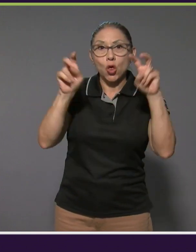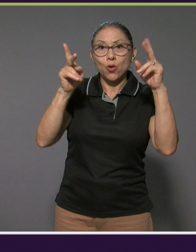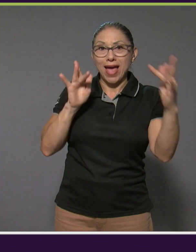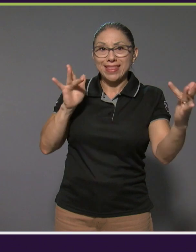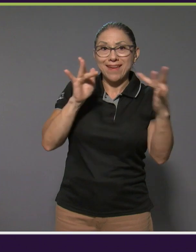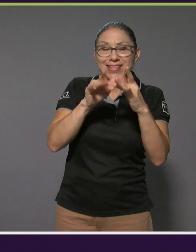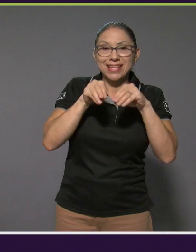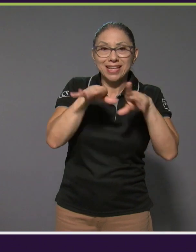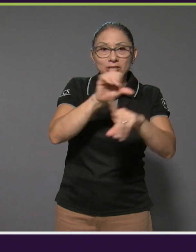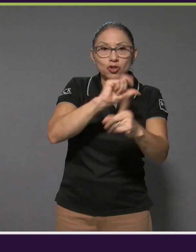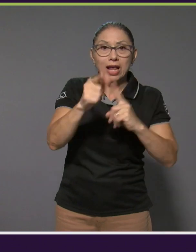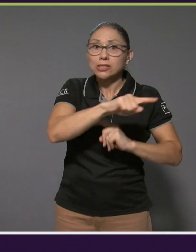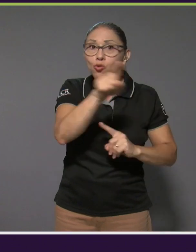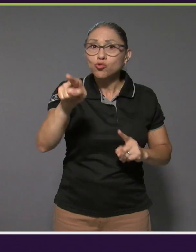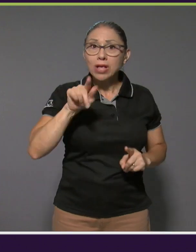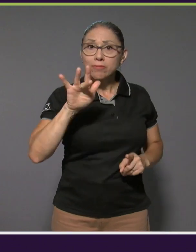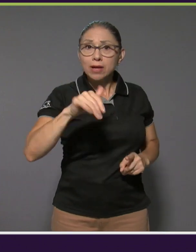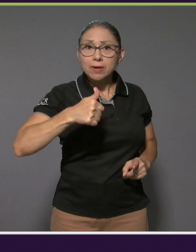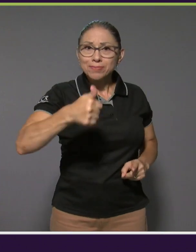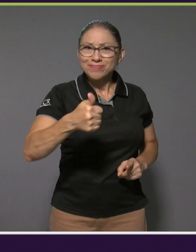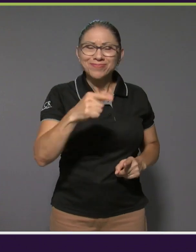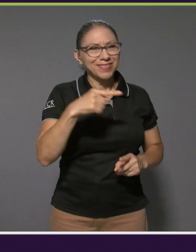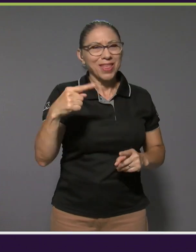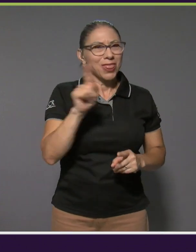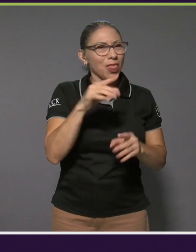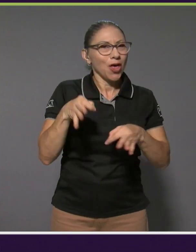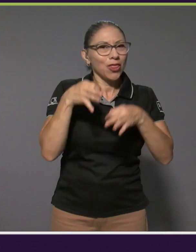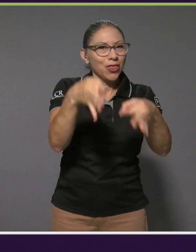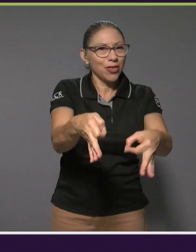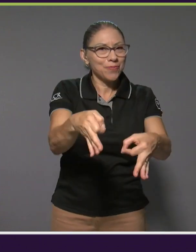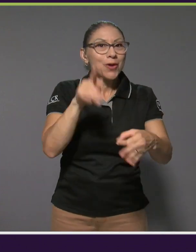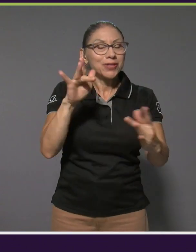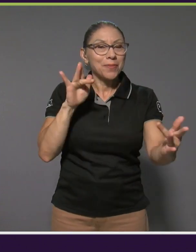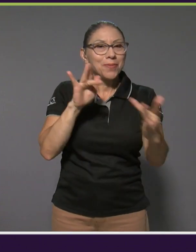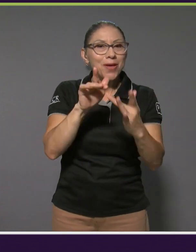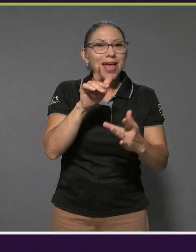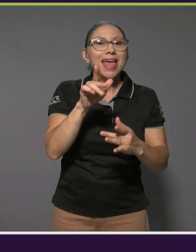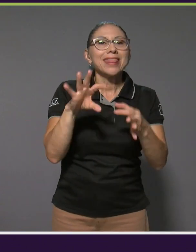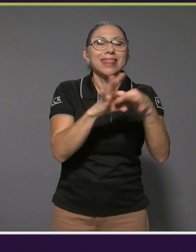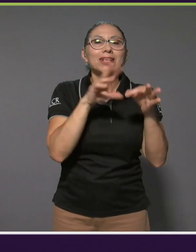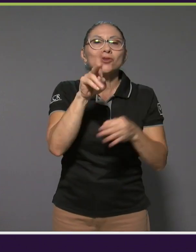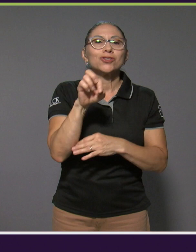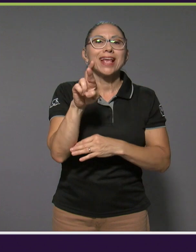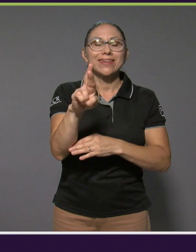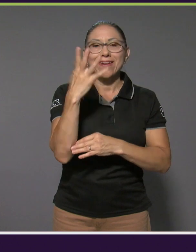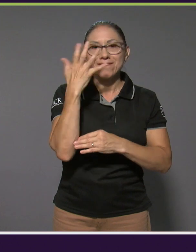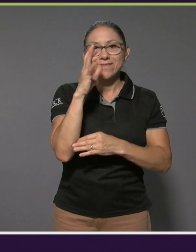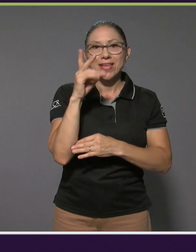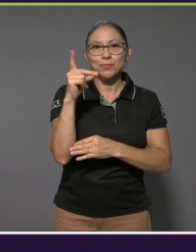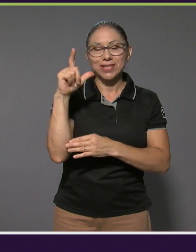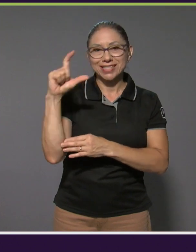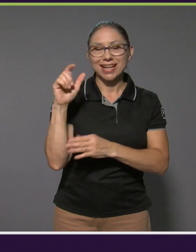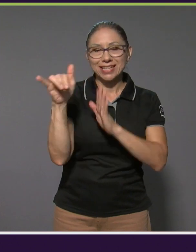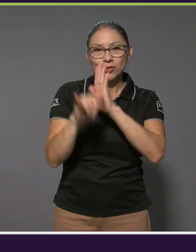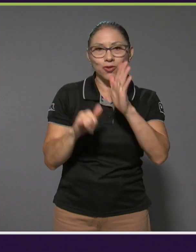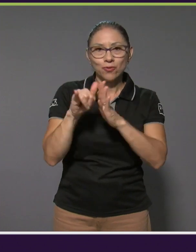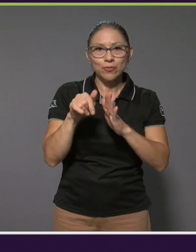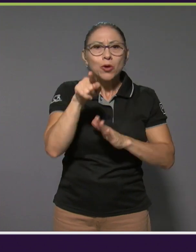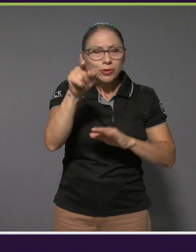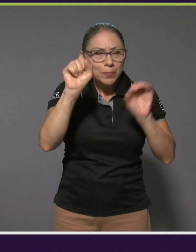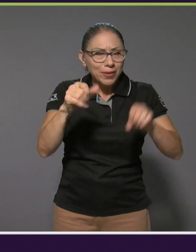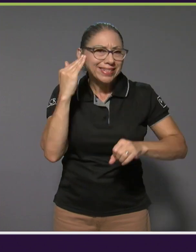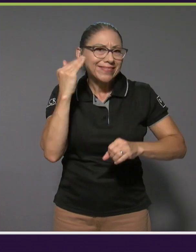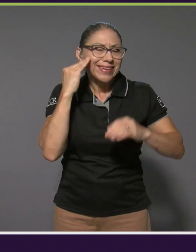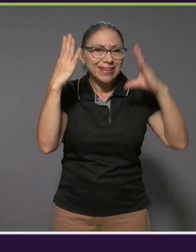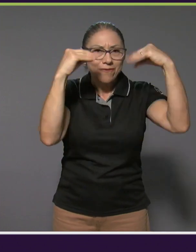sigue? No lo deje para después. Síganos como Nexus UCR en Facebook, Instagram y YouTube. Así podrá mantenerse el día con la